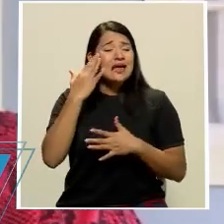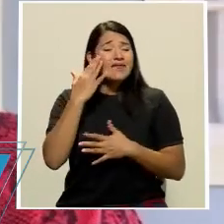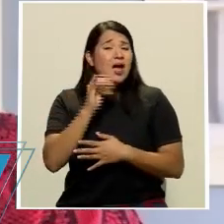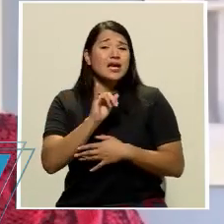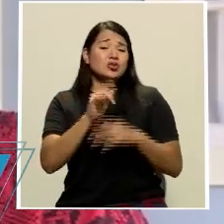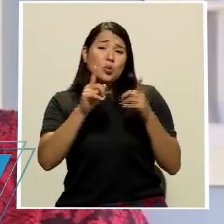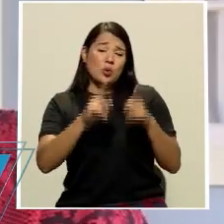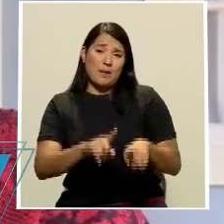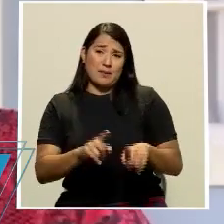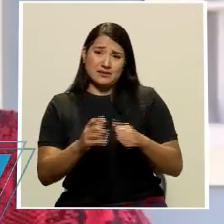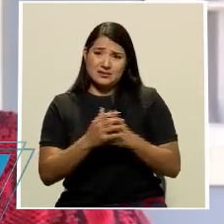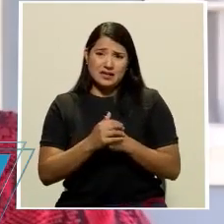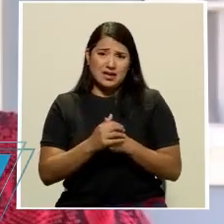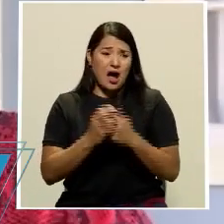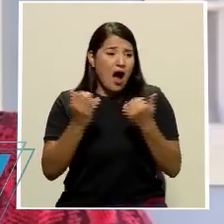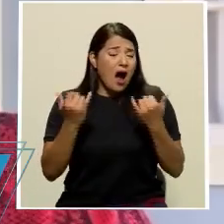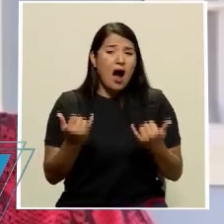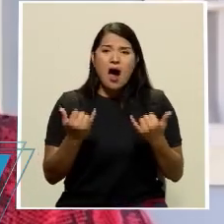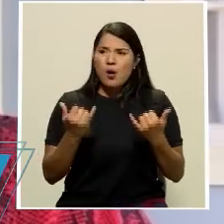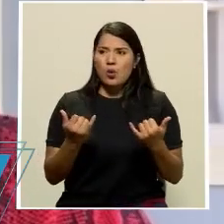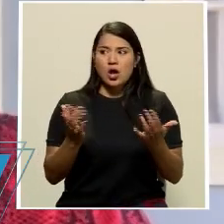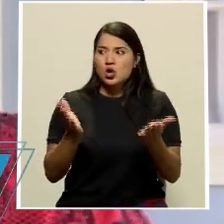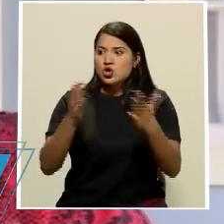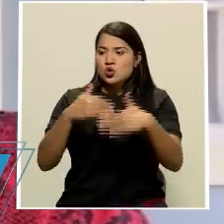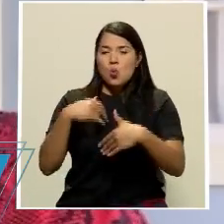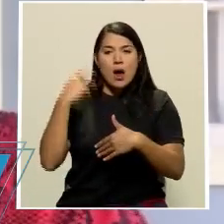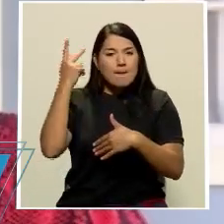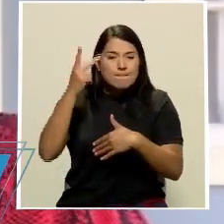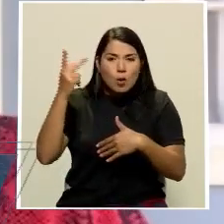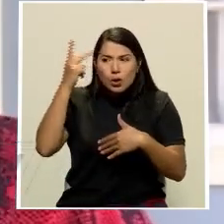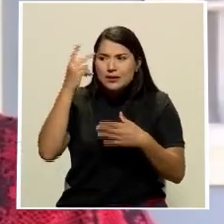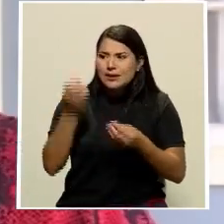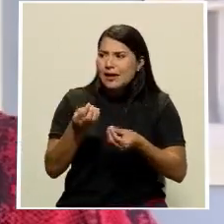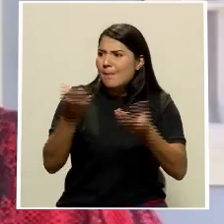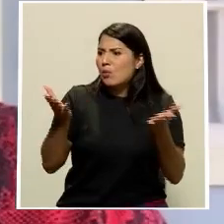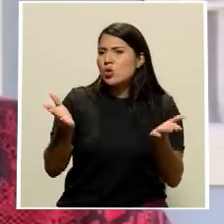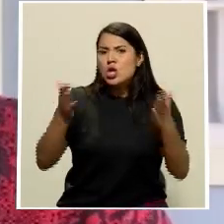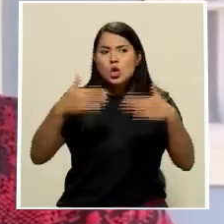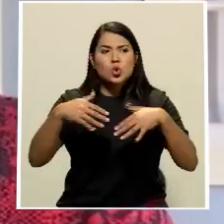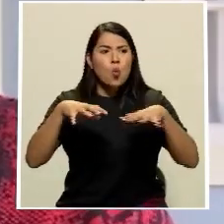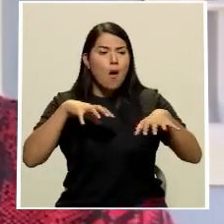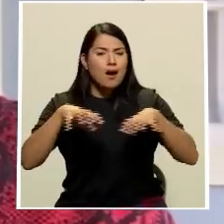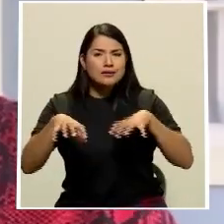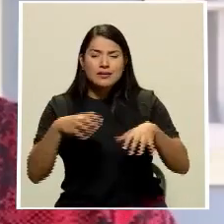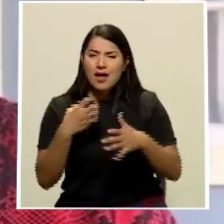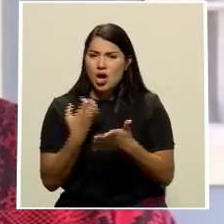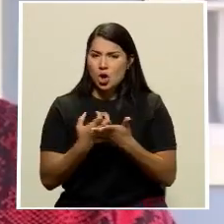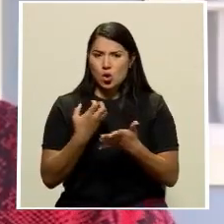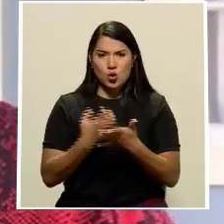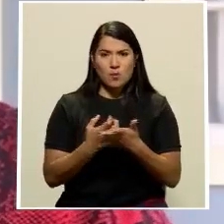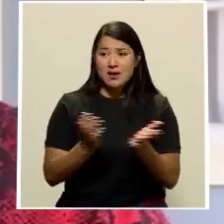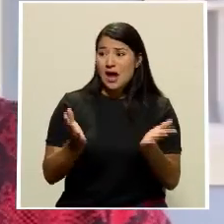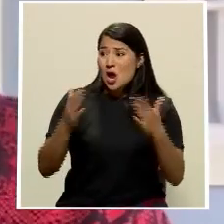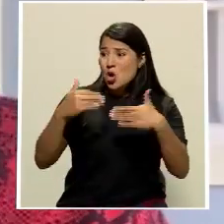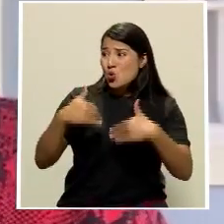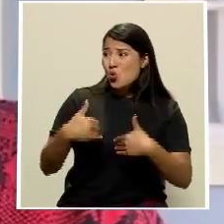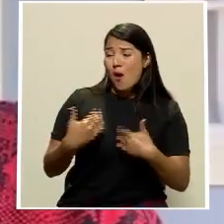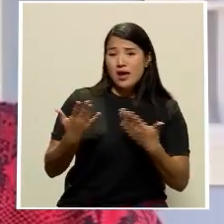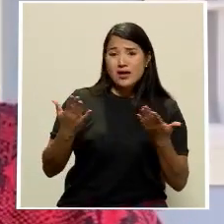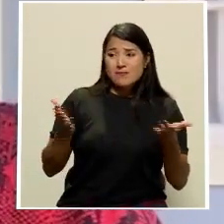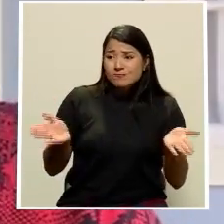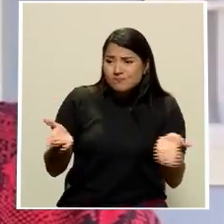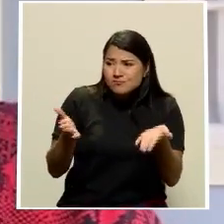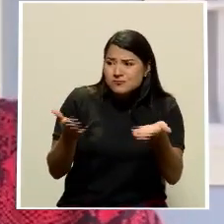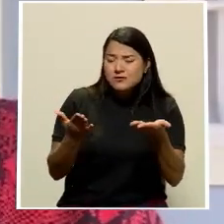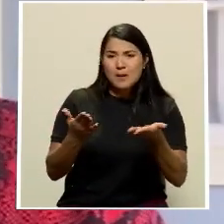habido un ayuno de políticas públicas de reactivación económica, de generación de bienestar general y todo